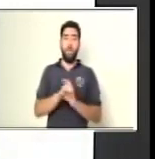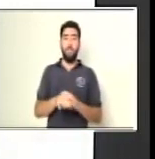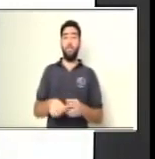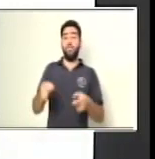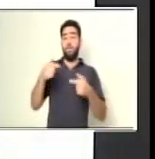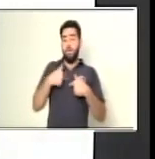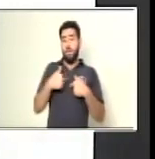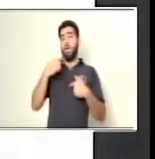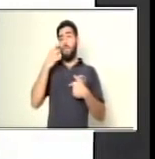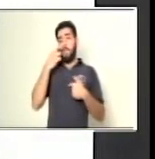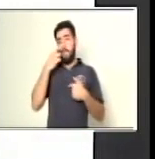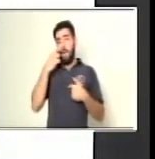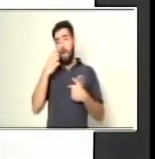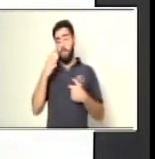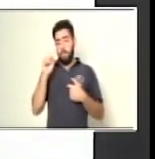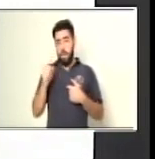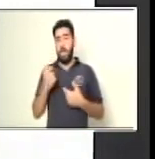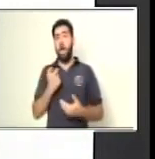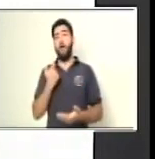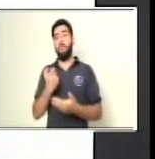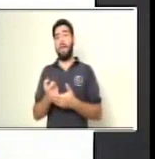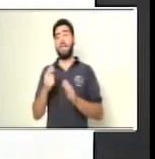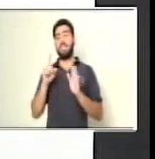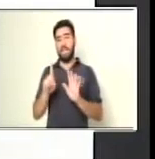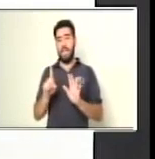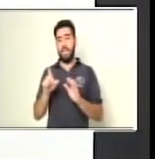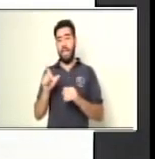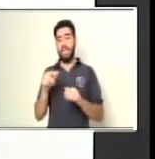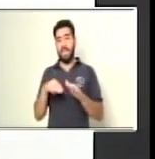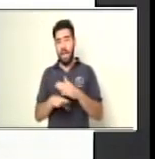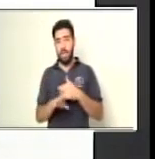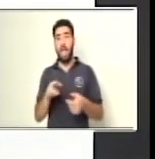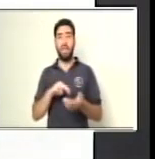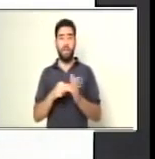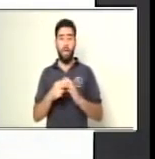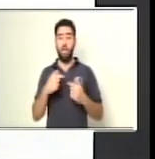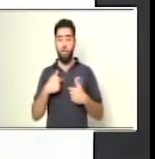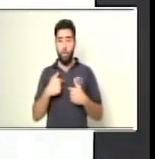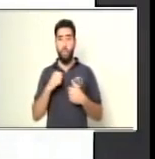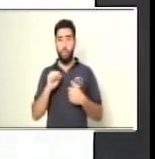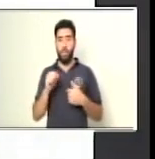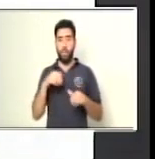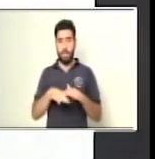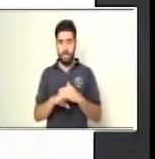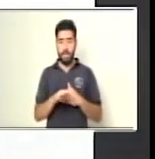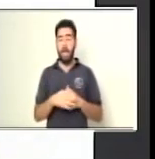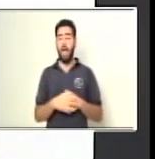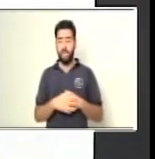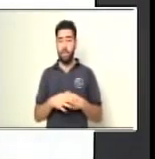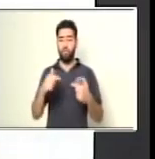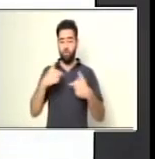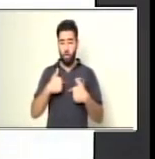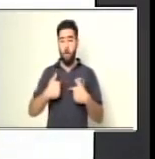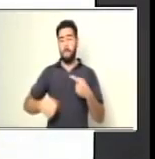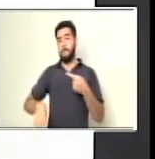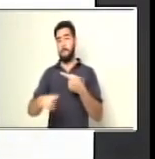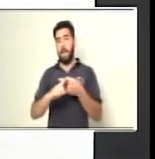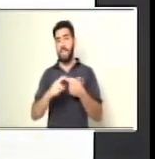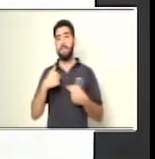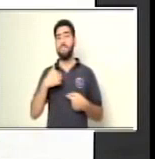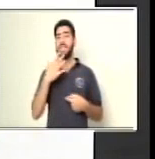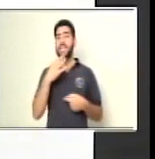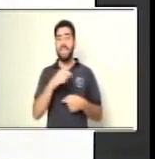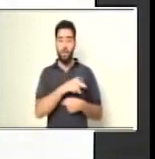comprar 6 entradas y él necesita usar una de esas entradas, entonces él